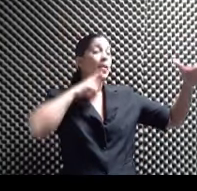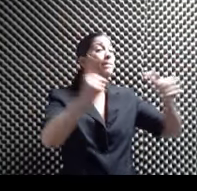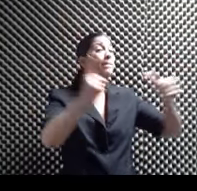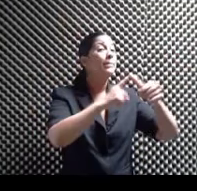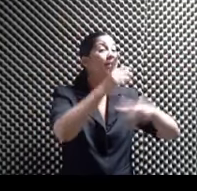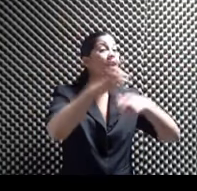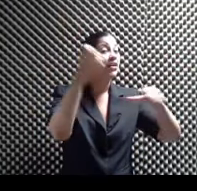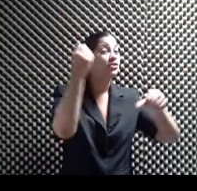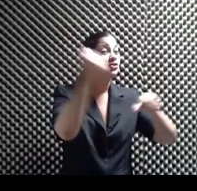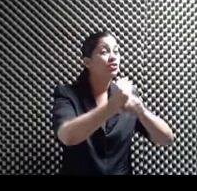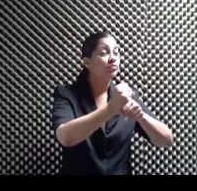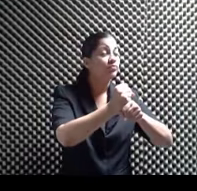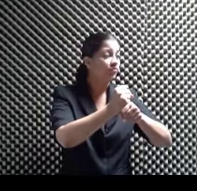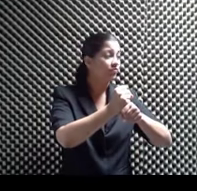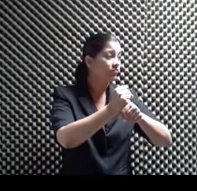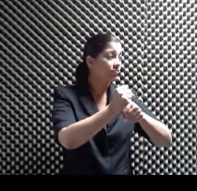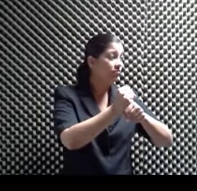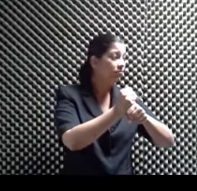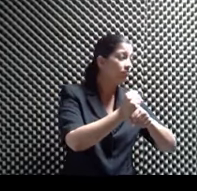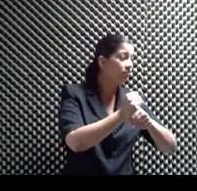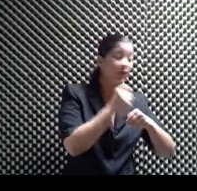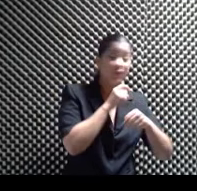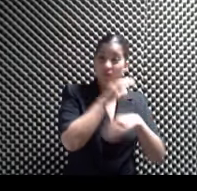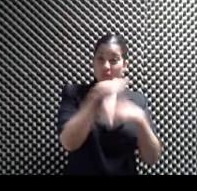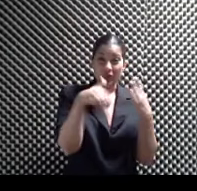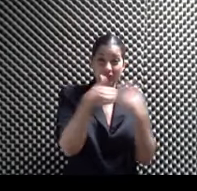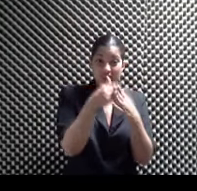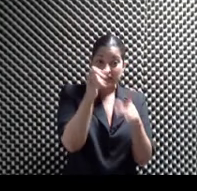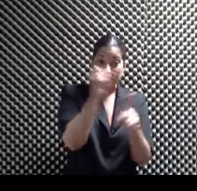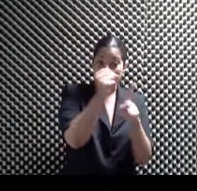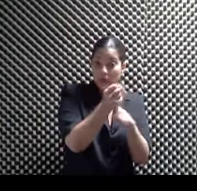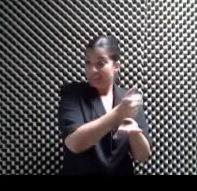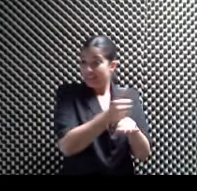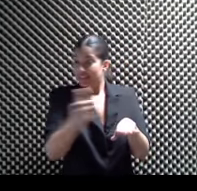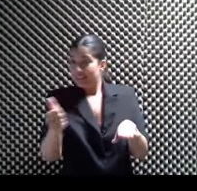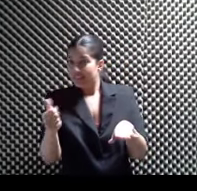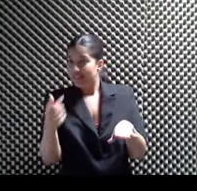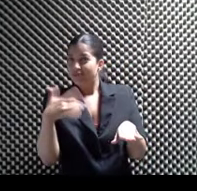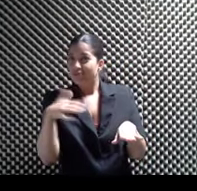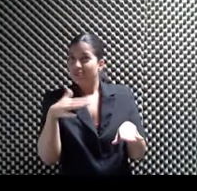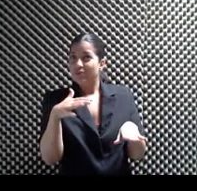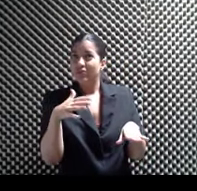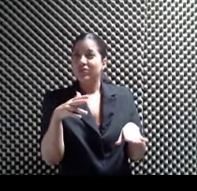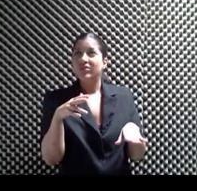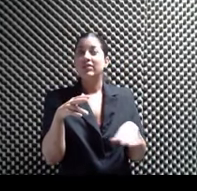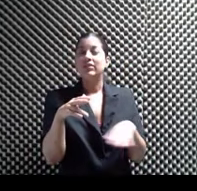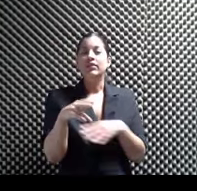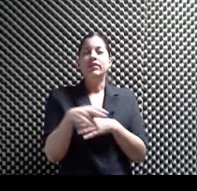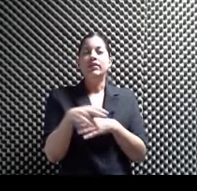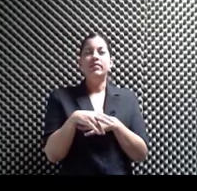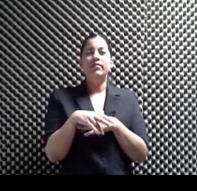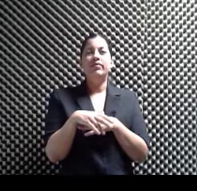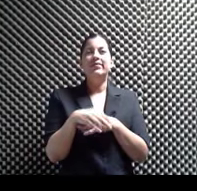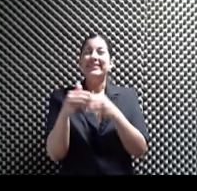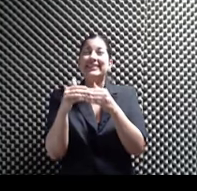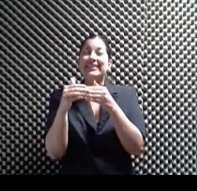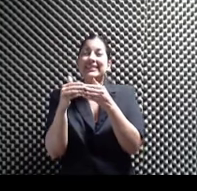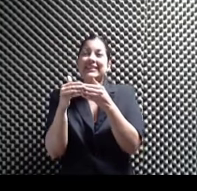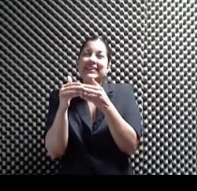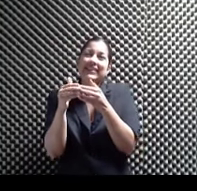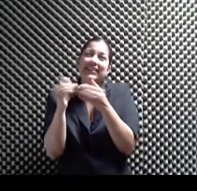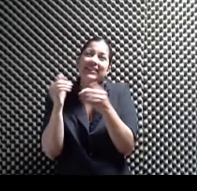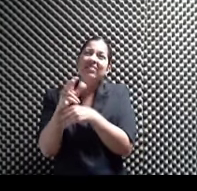Esquemas Todo Lo Que Se Había Establecido A Cerca De Tres Cuartos De Millón De Pasajeros En El Primer Año Cuando Se Decía Que Era